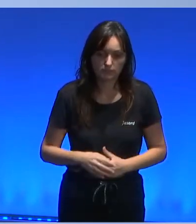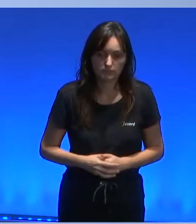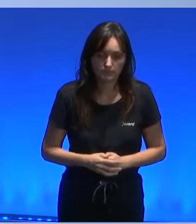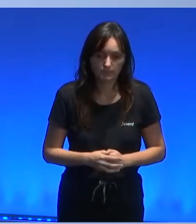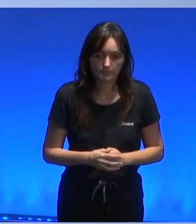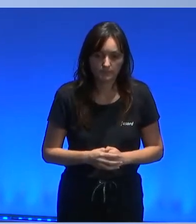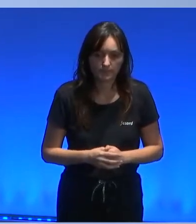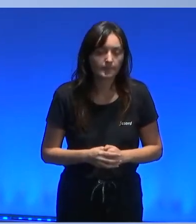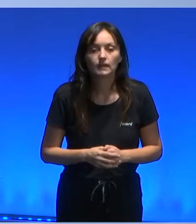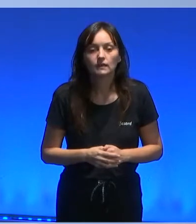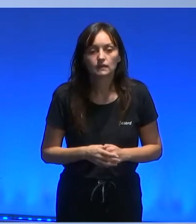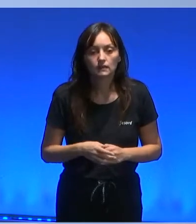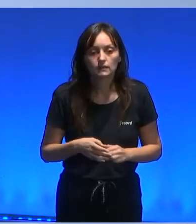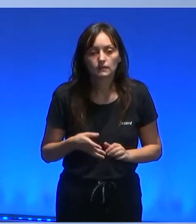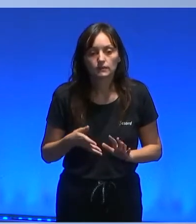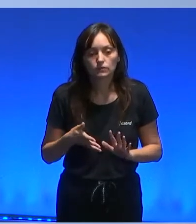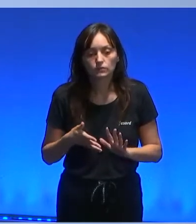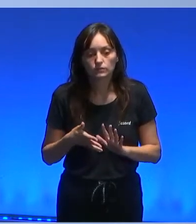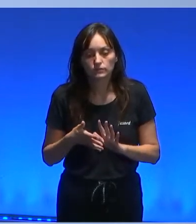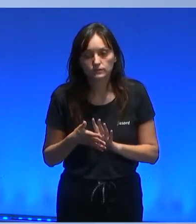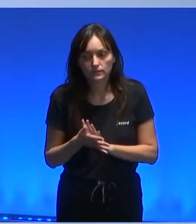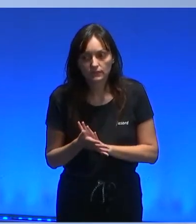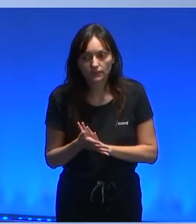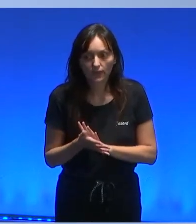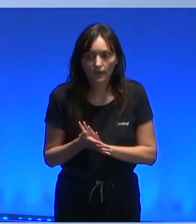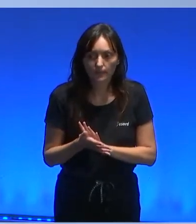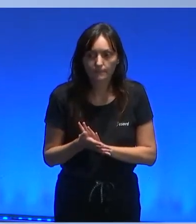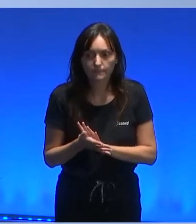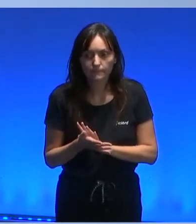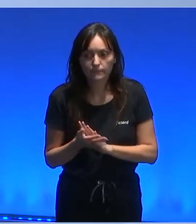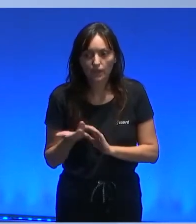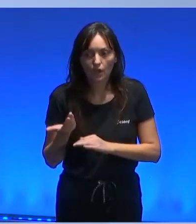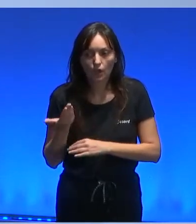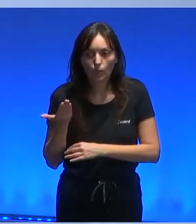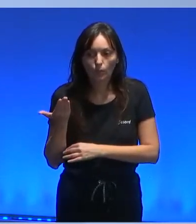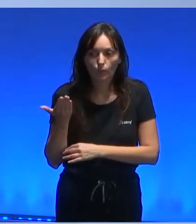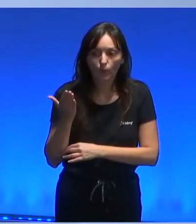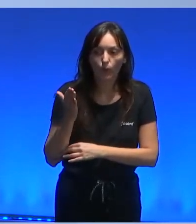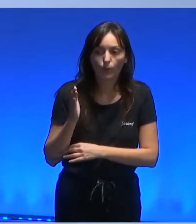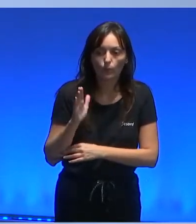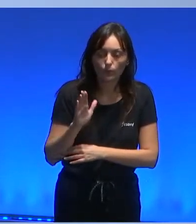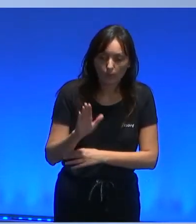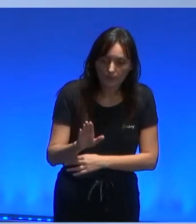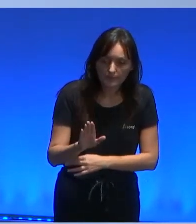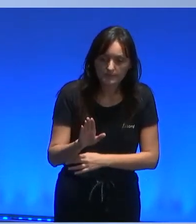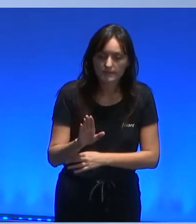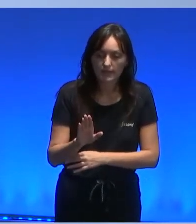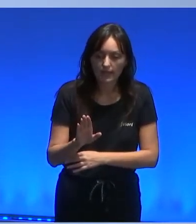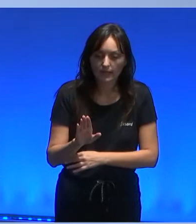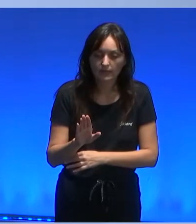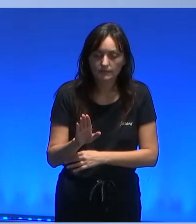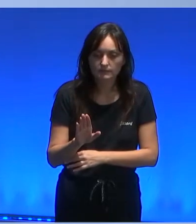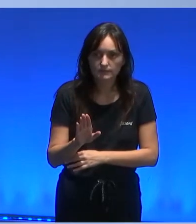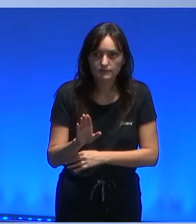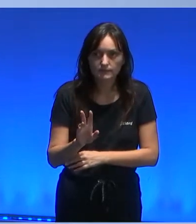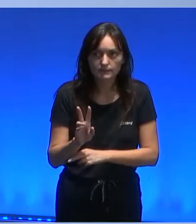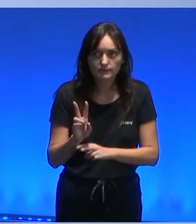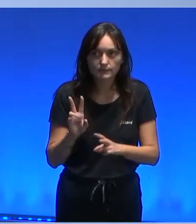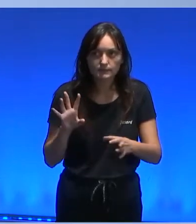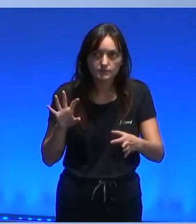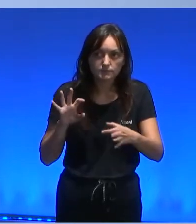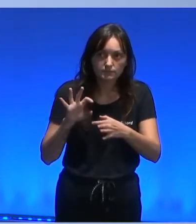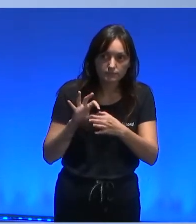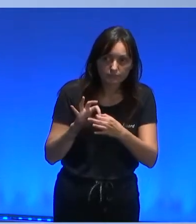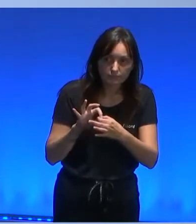el sentido que no son propuestas que van en las cosas